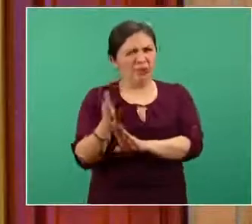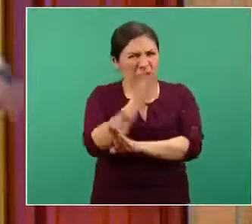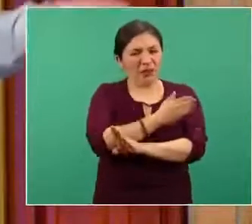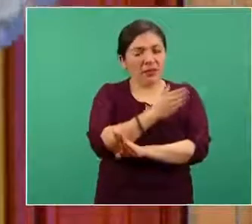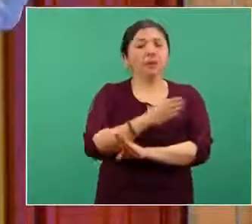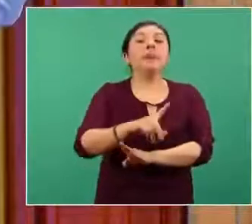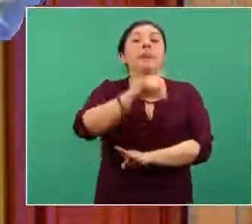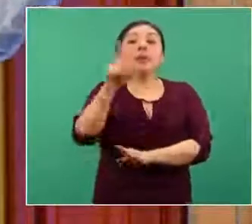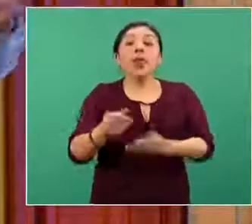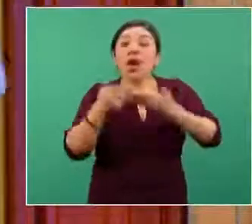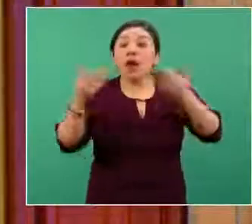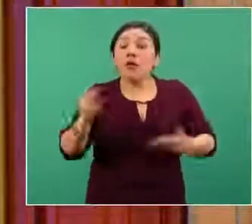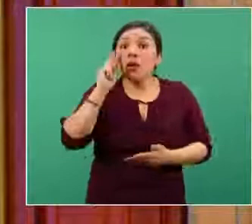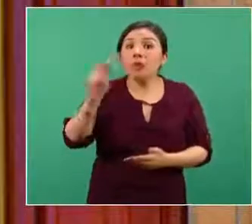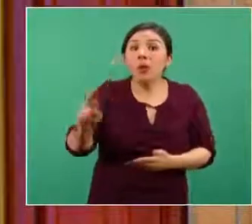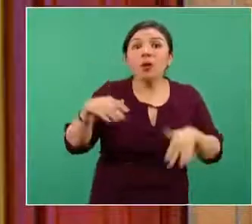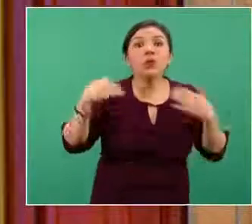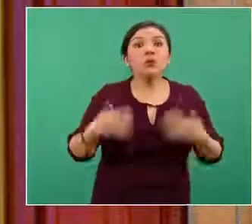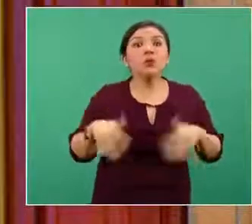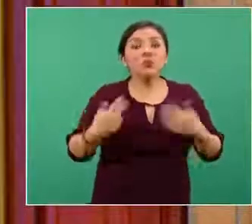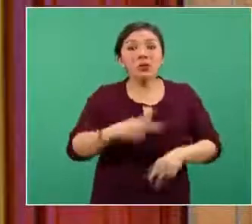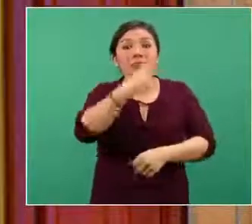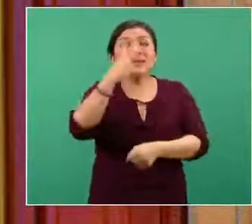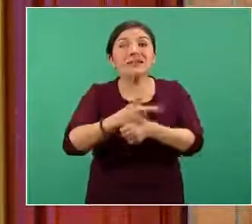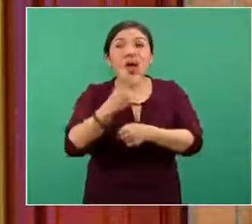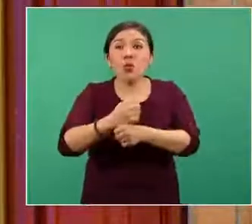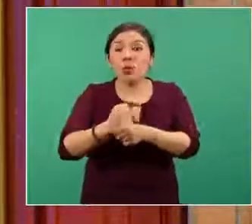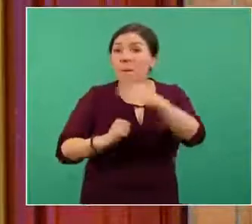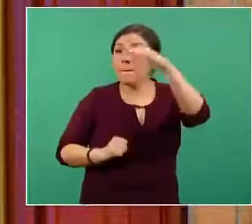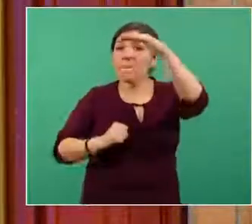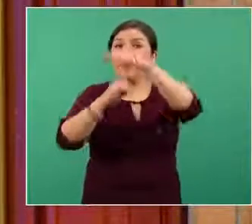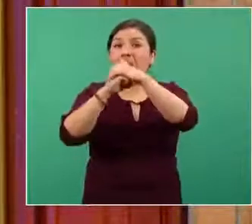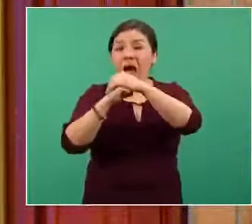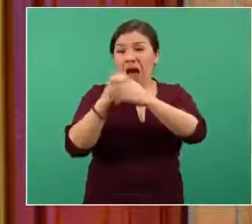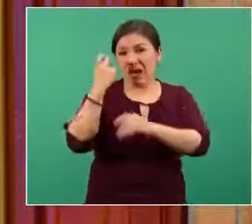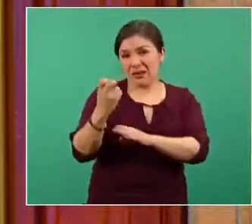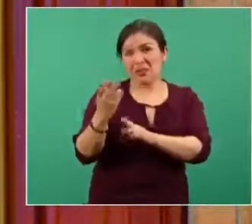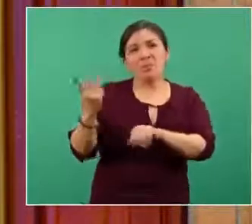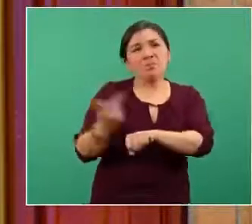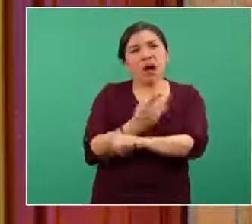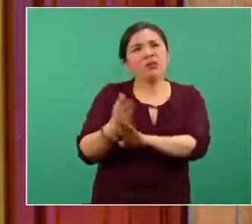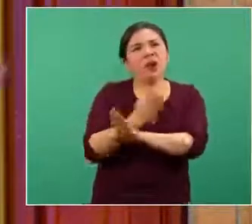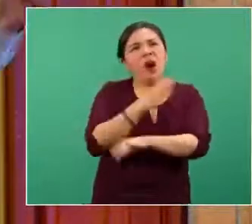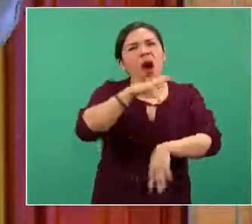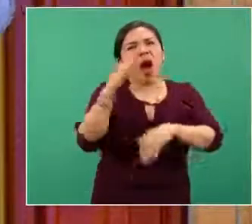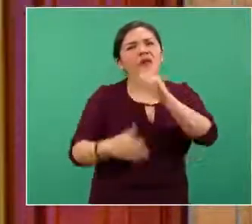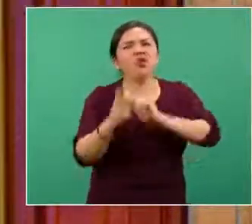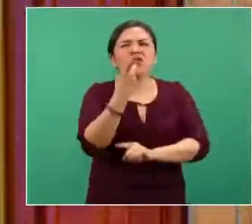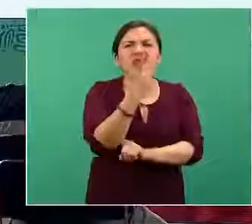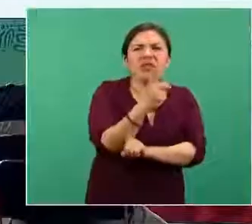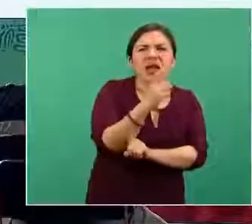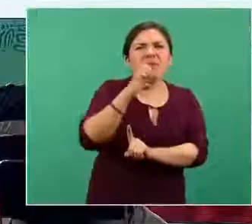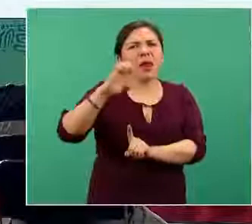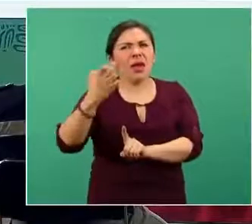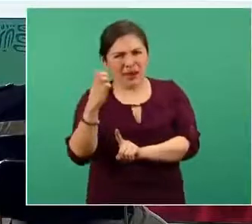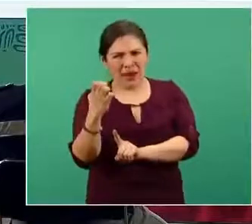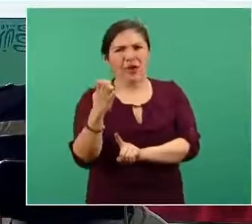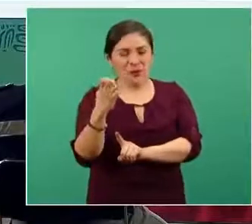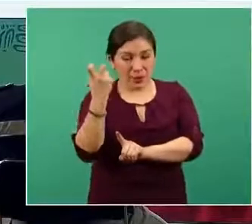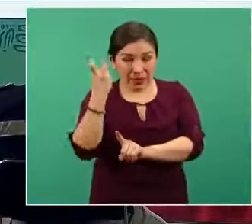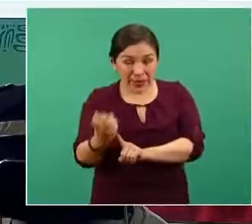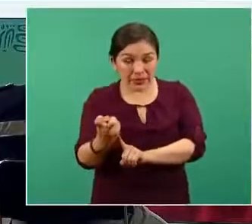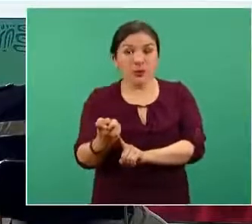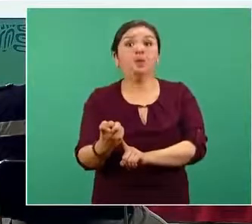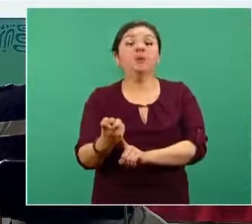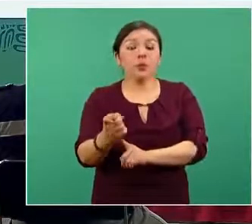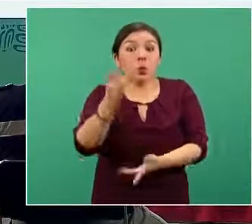y mucho más cuando vemos obviamente nuestro segundo ACME, nuestra segunda ola ocurrida a fines de diciembre, principios de enero,